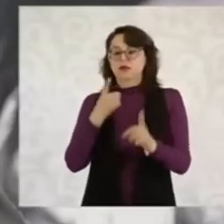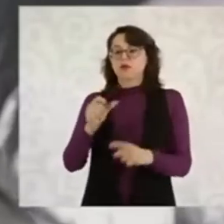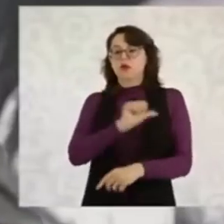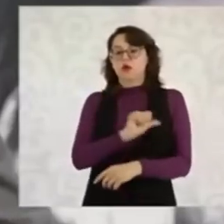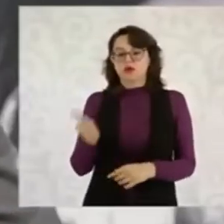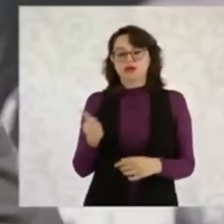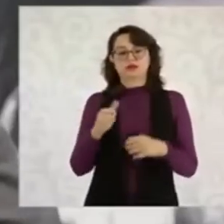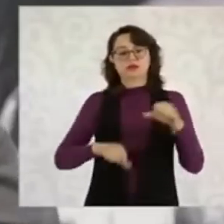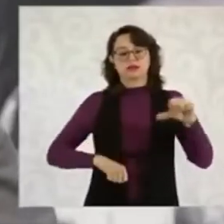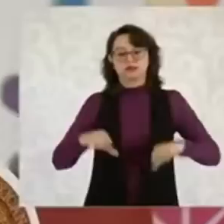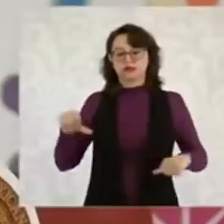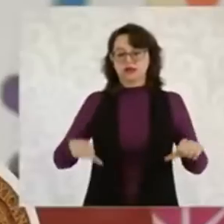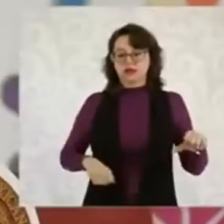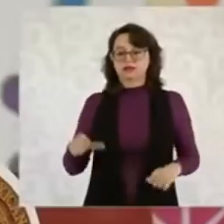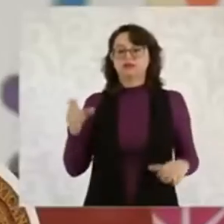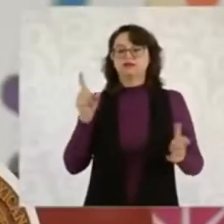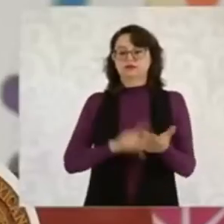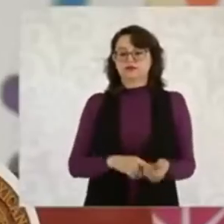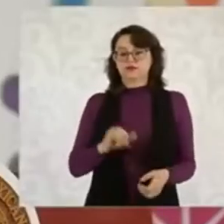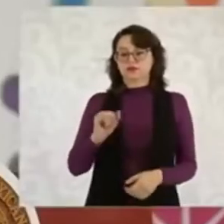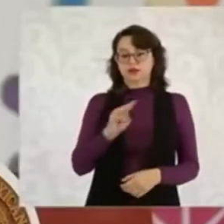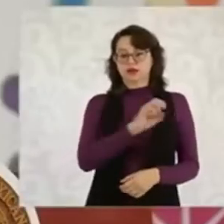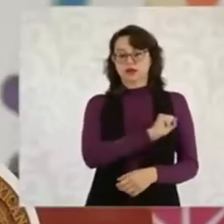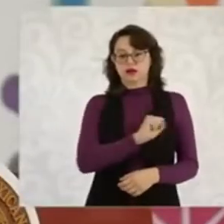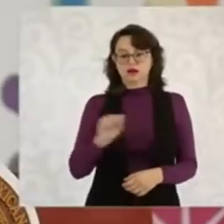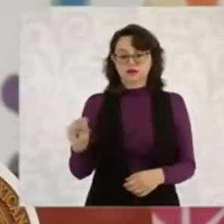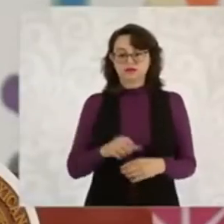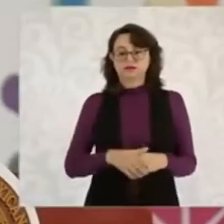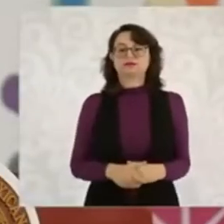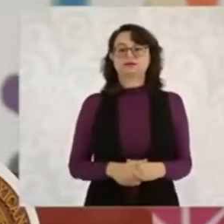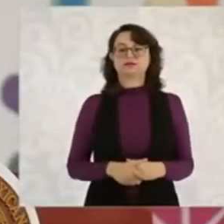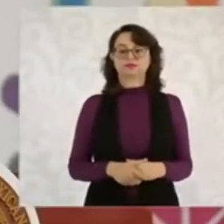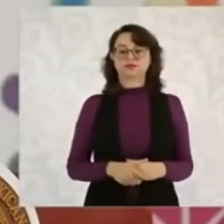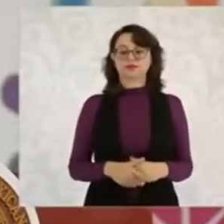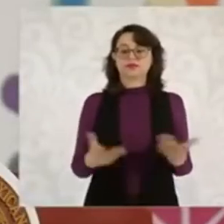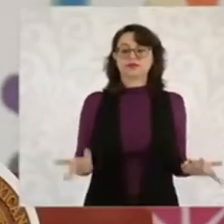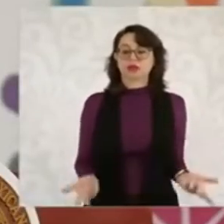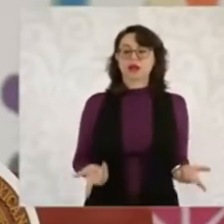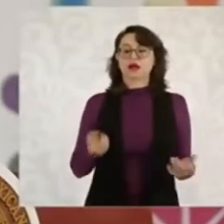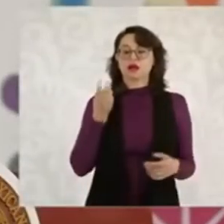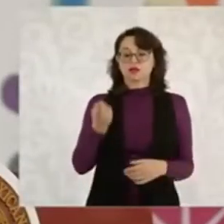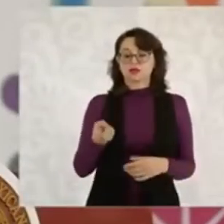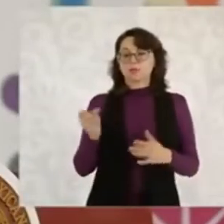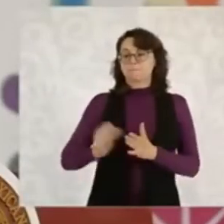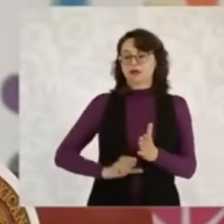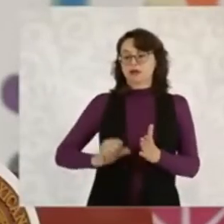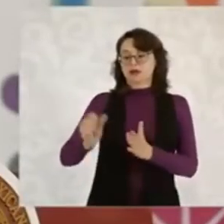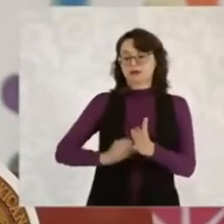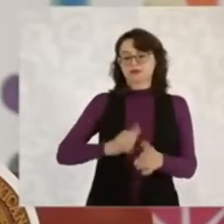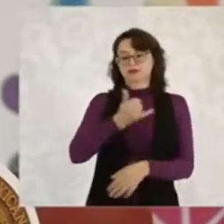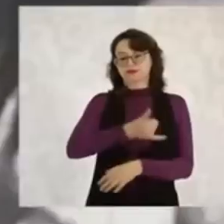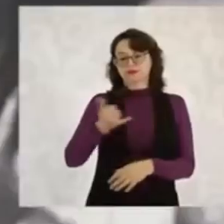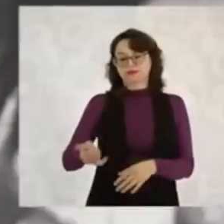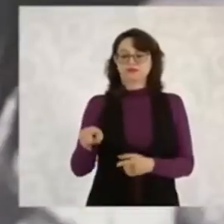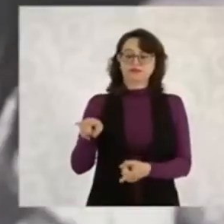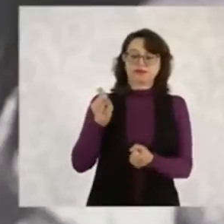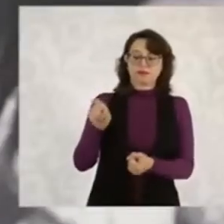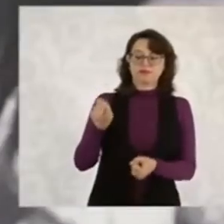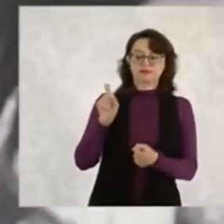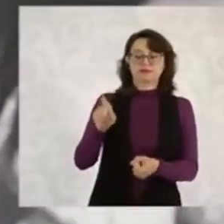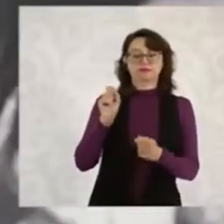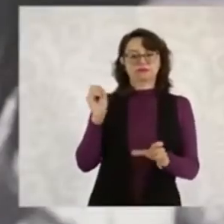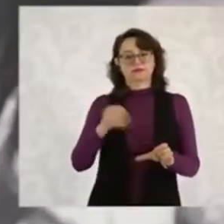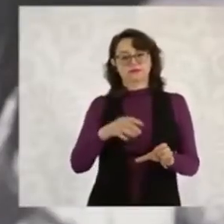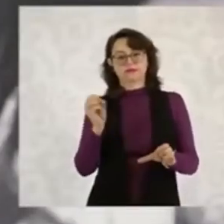del IMSS. Además, como ya mencioné, cotizarán al Infonavit, lo que significa que mes con mes podrán generar un ahorro